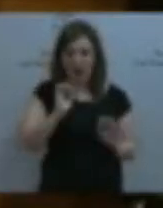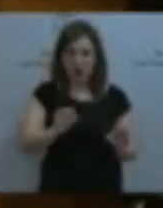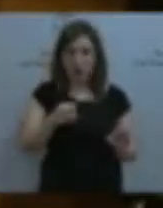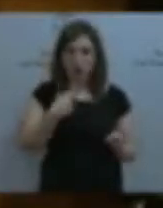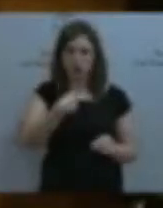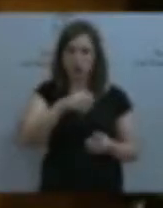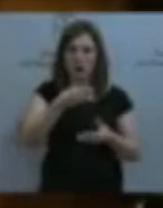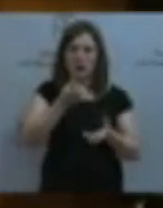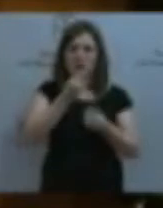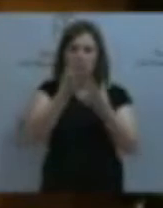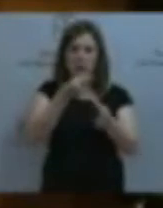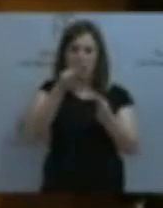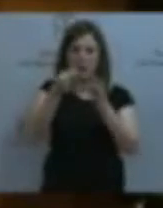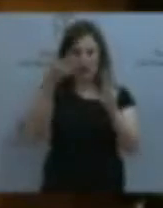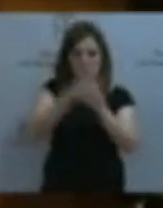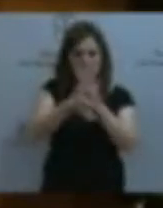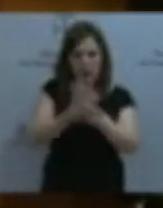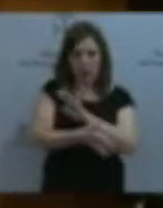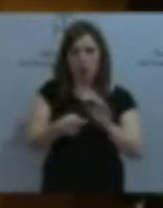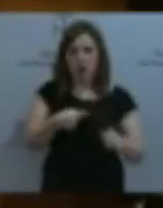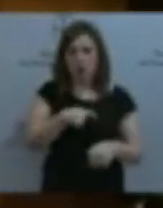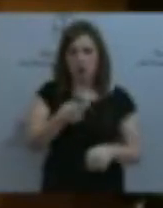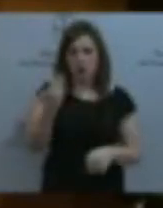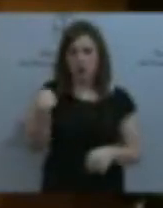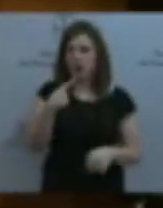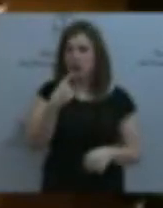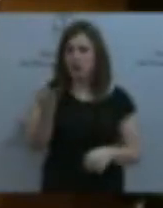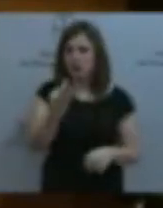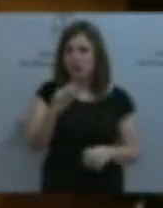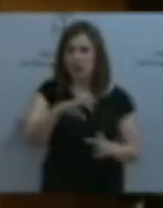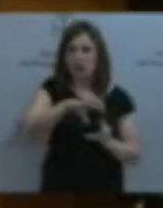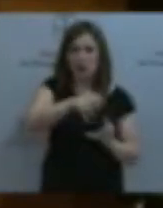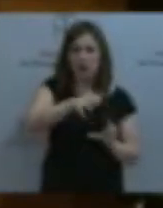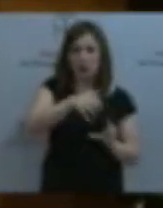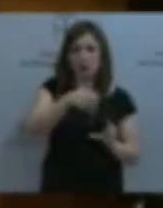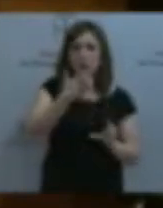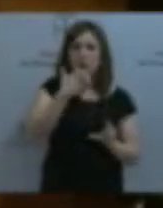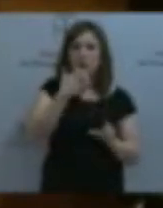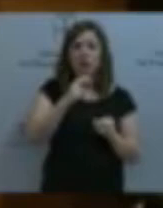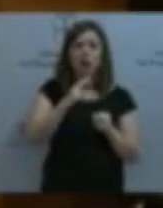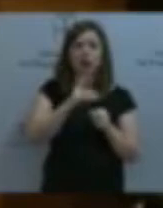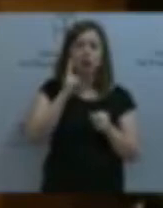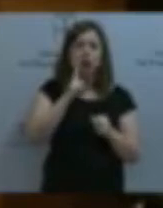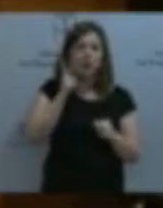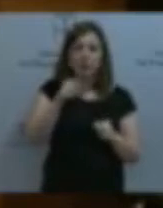detallada durante la comisión, en la que le decíamos zumos de tomate y zanahoria a 0,10